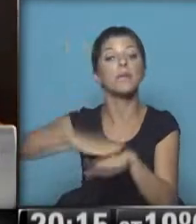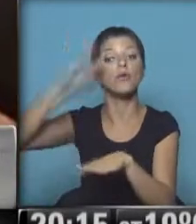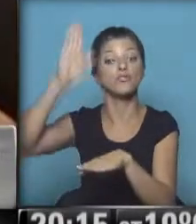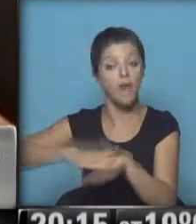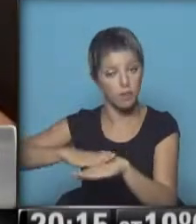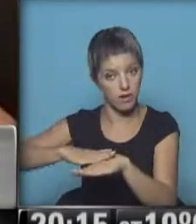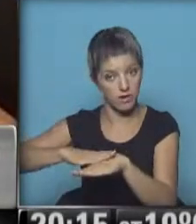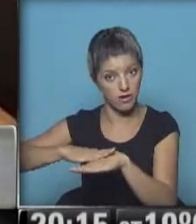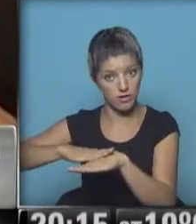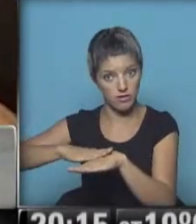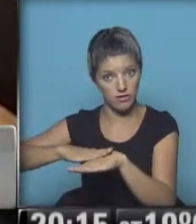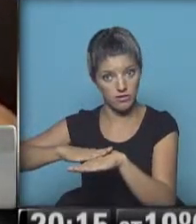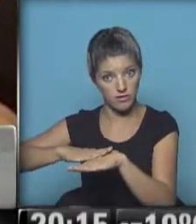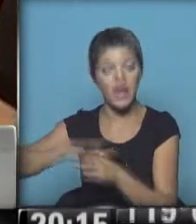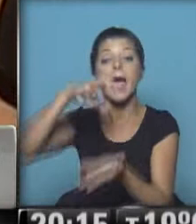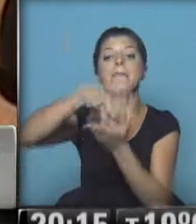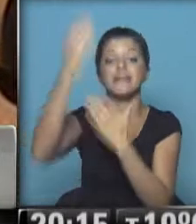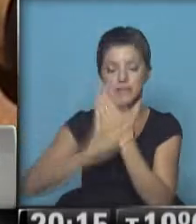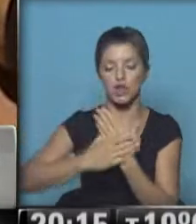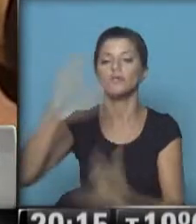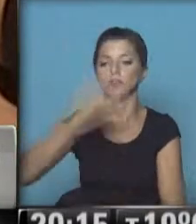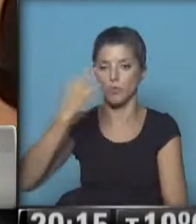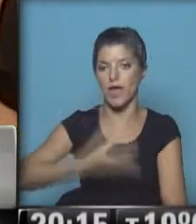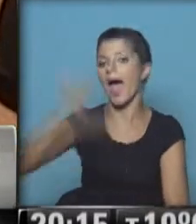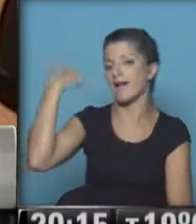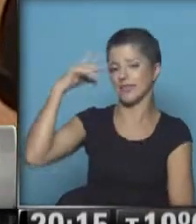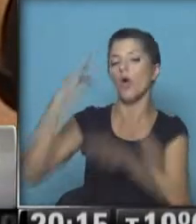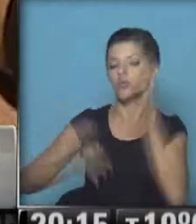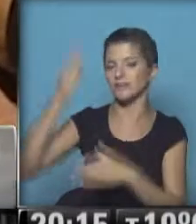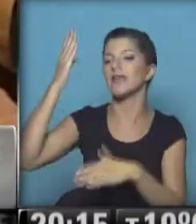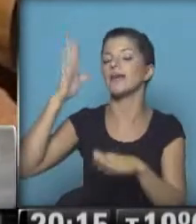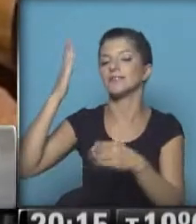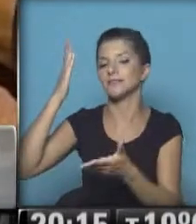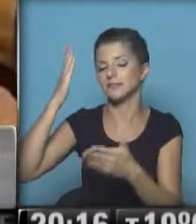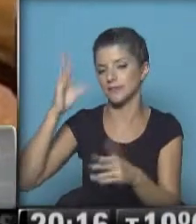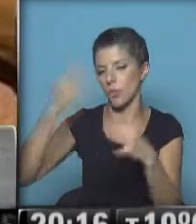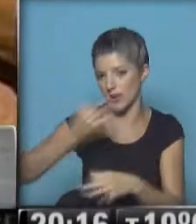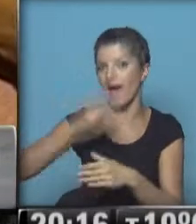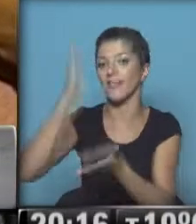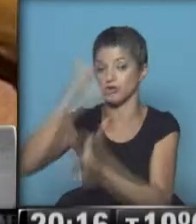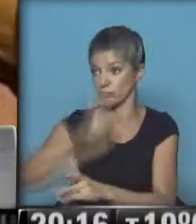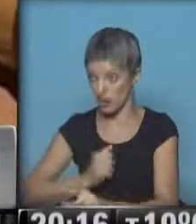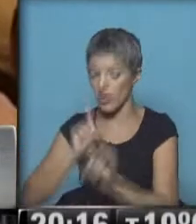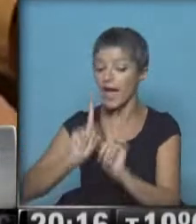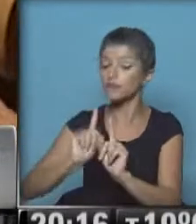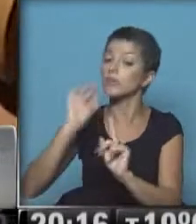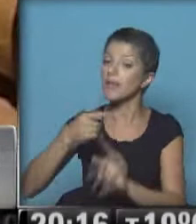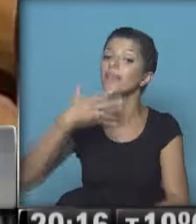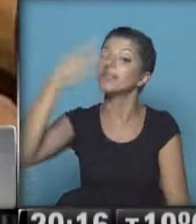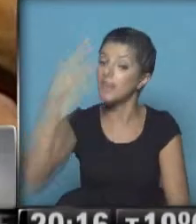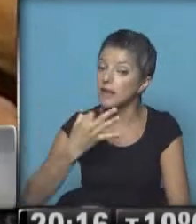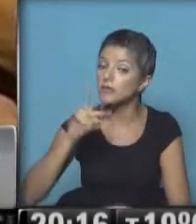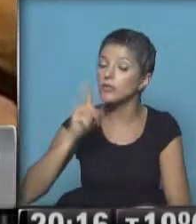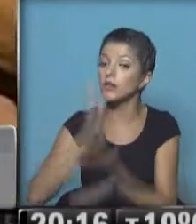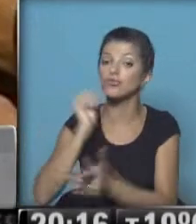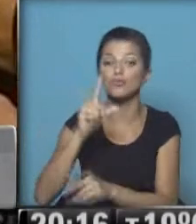responsables del Ministerio de Seguridad, en aquel momento era Justicia, Seguridad y Derechos Humanos, Seguridad, tenían derecho también a aplicar el derecho de